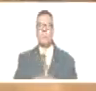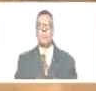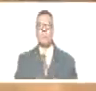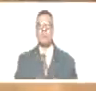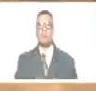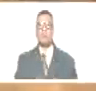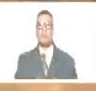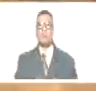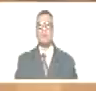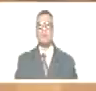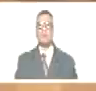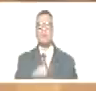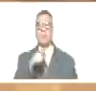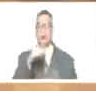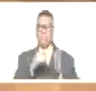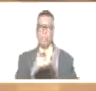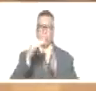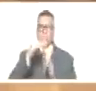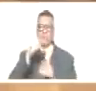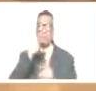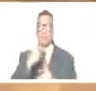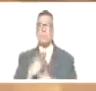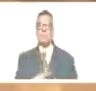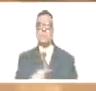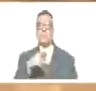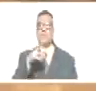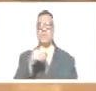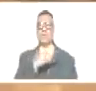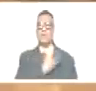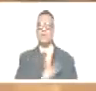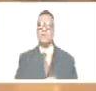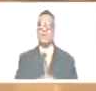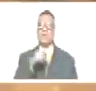de altura. Pero